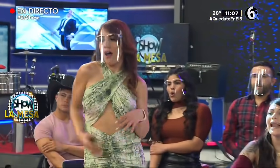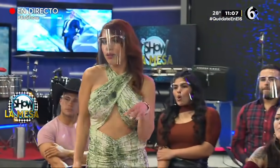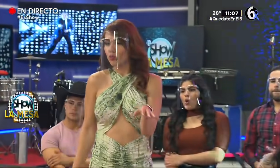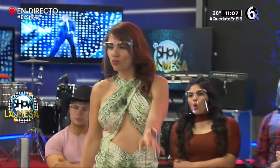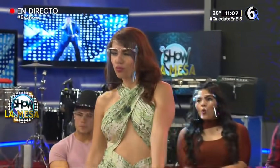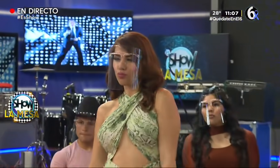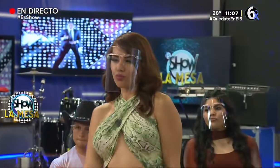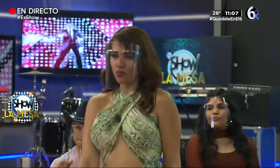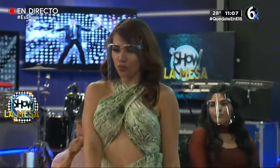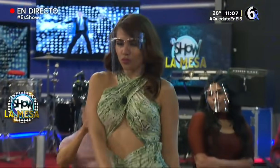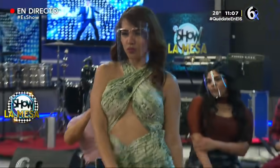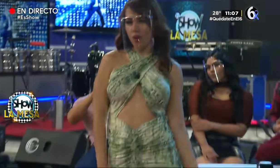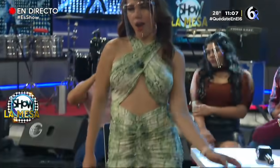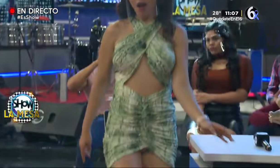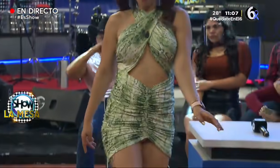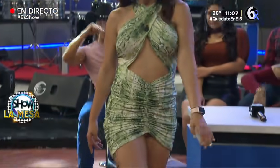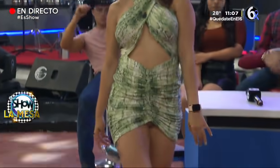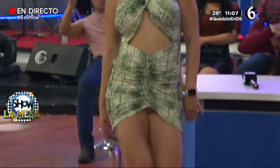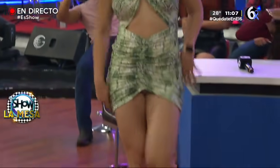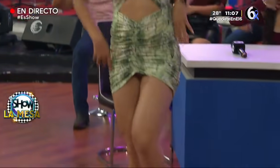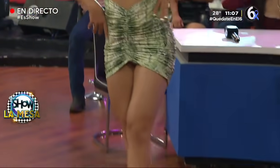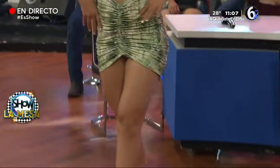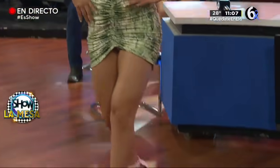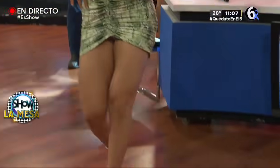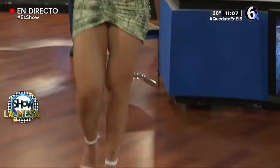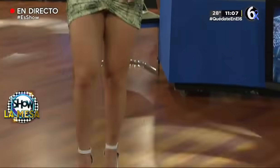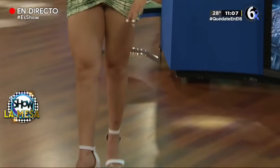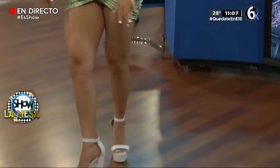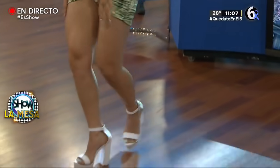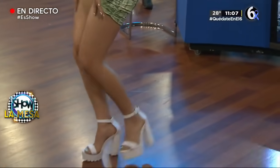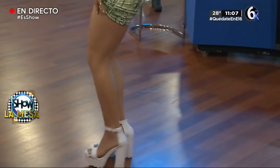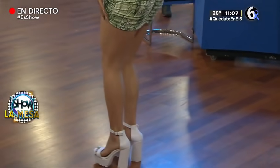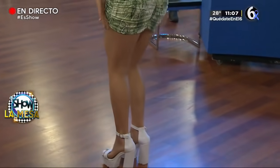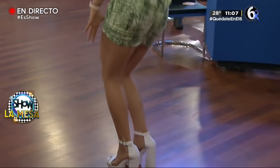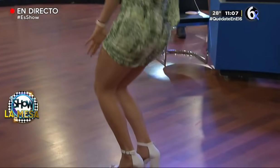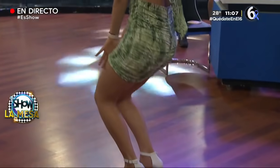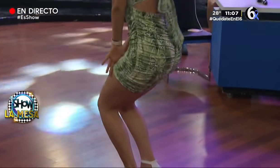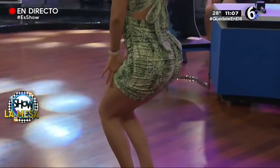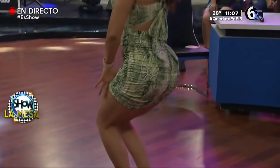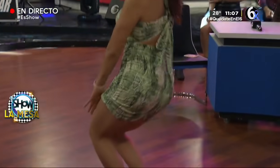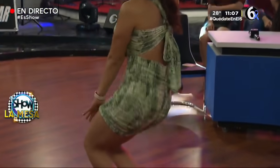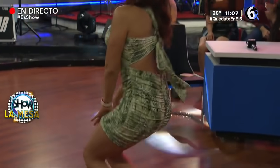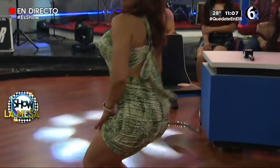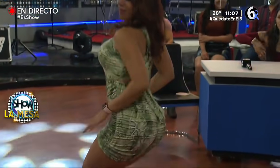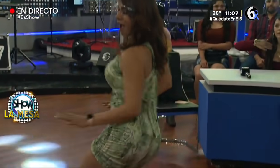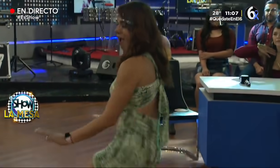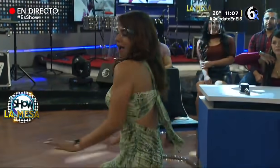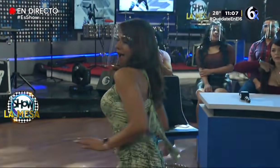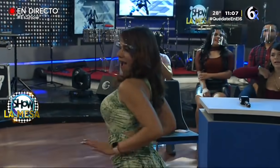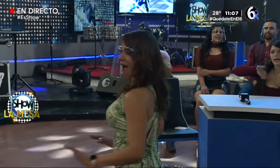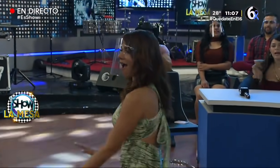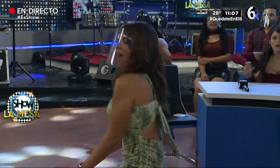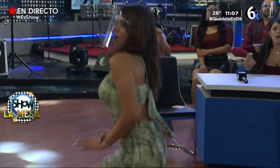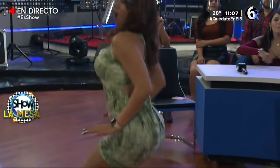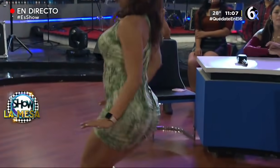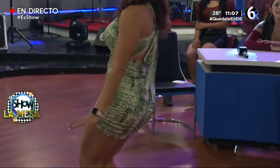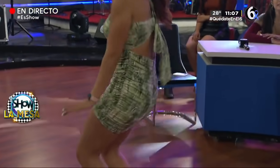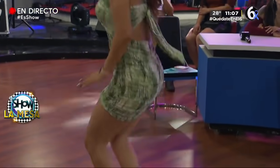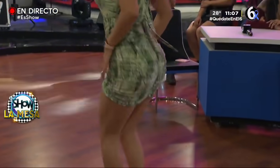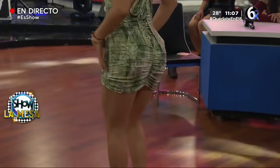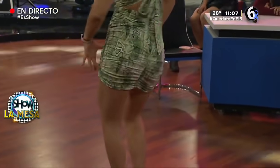Yeah. Me estás pidiendo sol cuando hace frío. El amor para mí no es necesario.